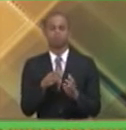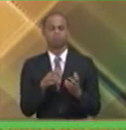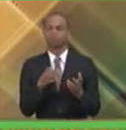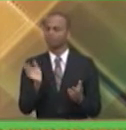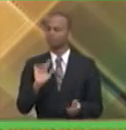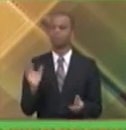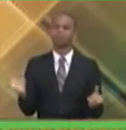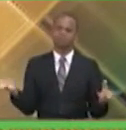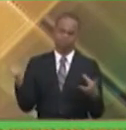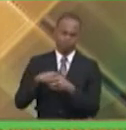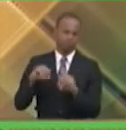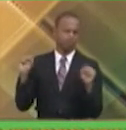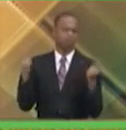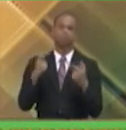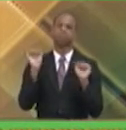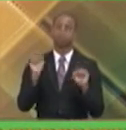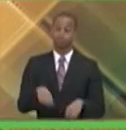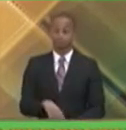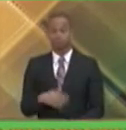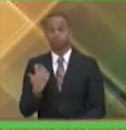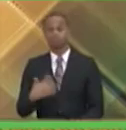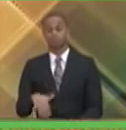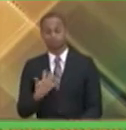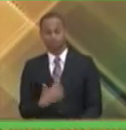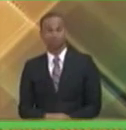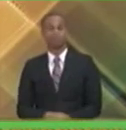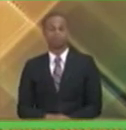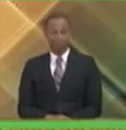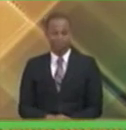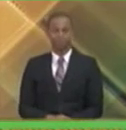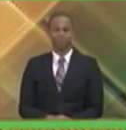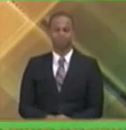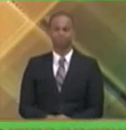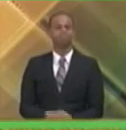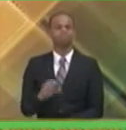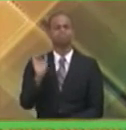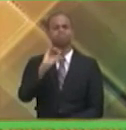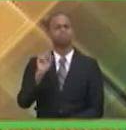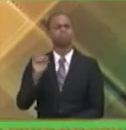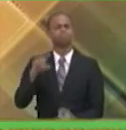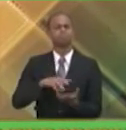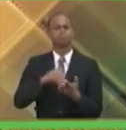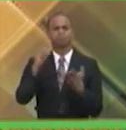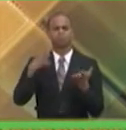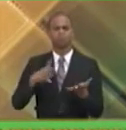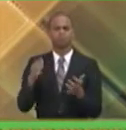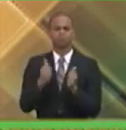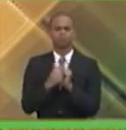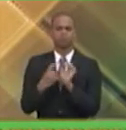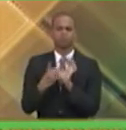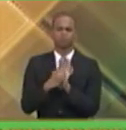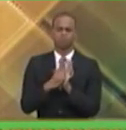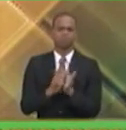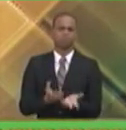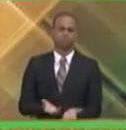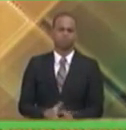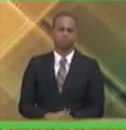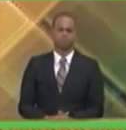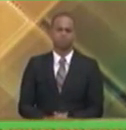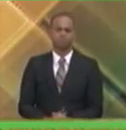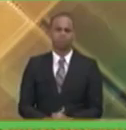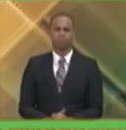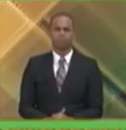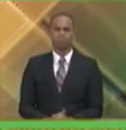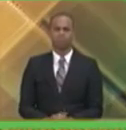inclusiva. Exactamente, ¿verdad? No hay inclusión. Sí. Bien, pero ¿qué porcentaje de los estudiantes tienen algún tipo de